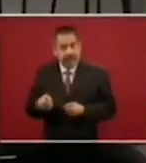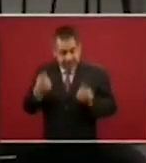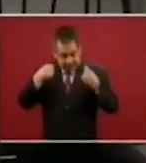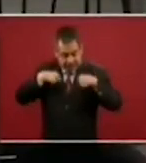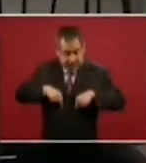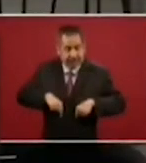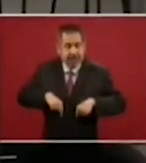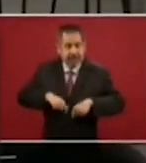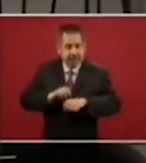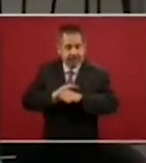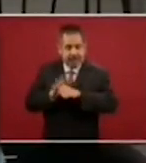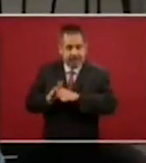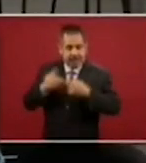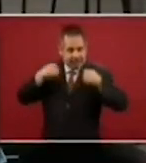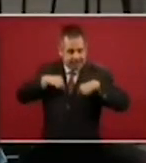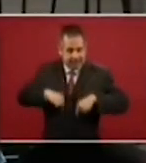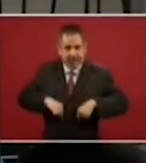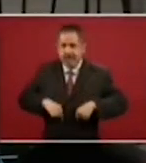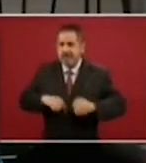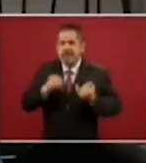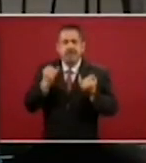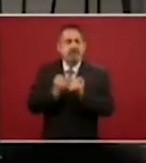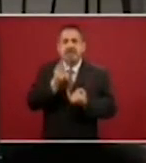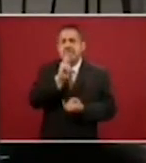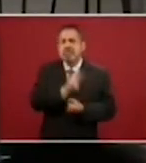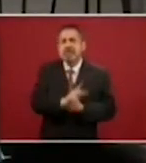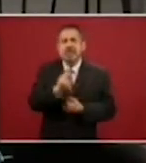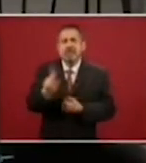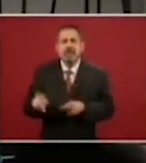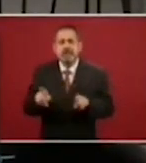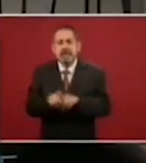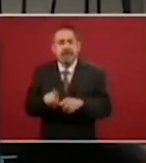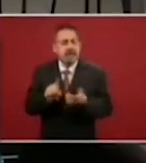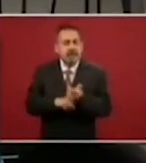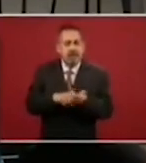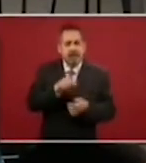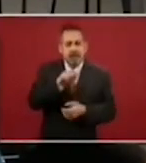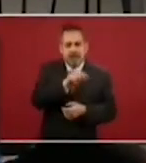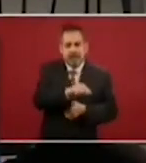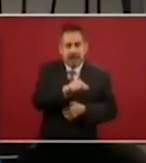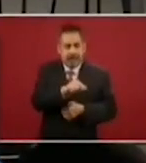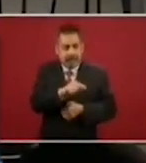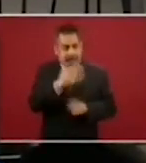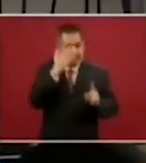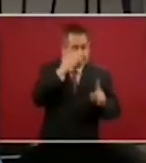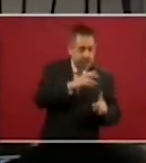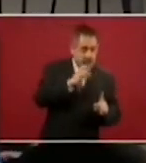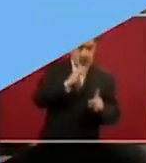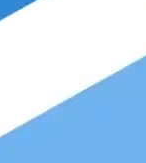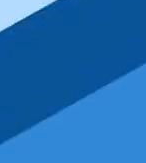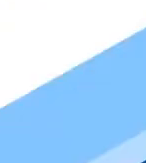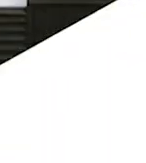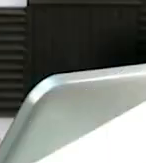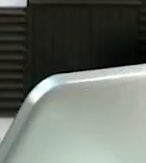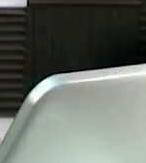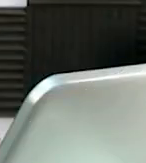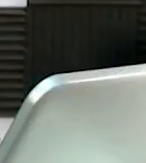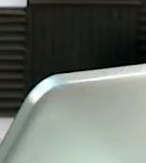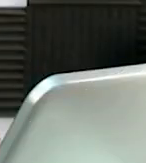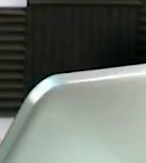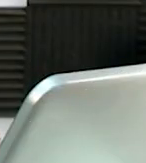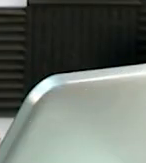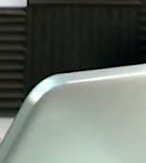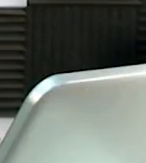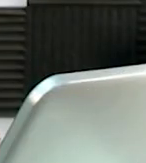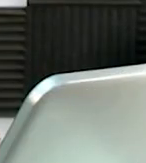nuevo coronavirus, es exactamente igual, se sepa o que tiene o que no tiene el virus.